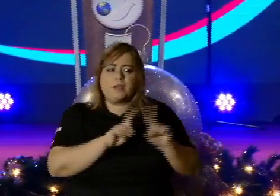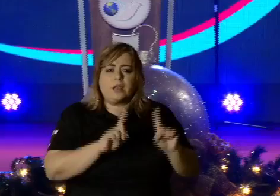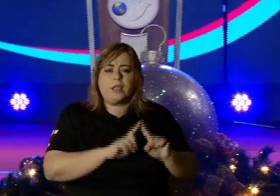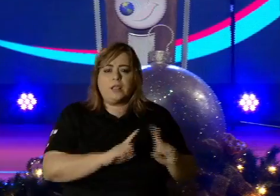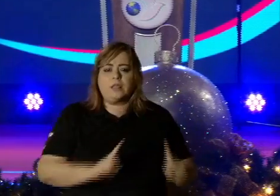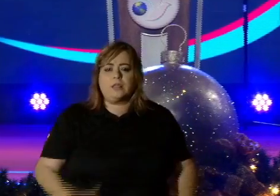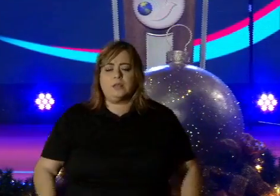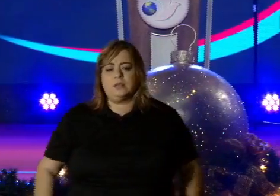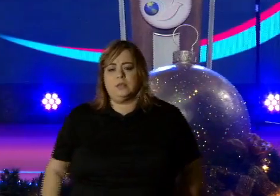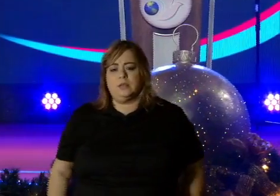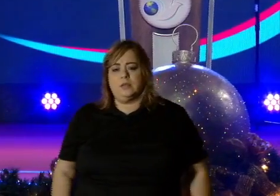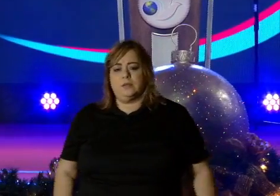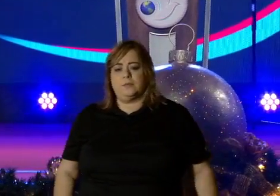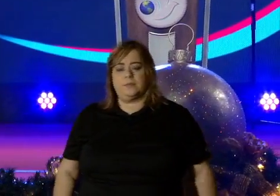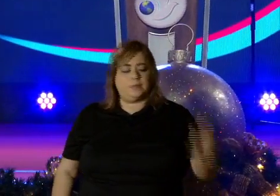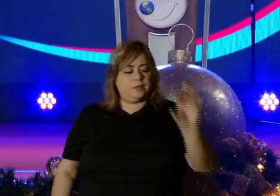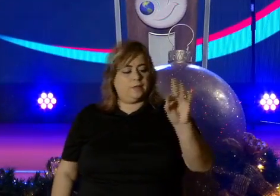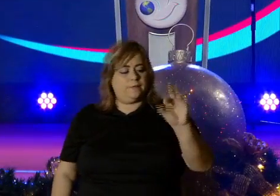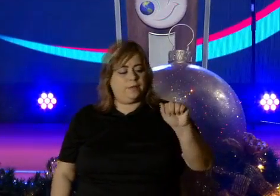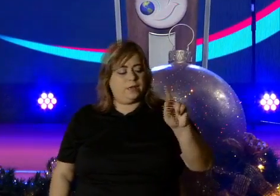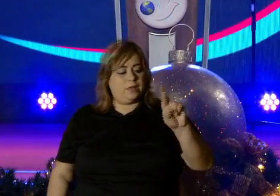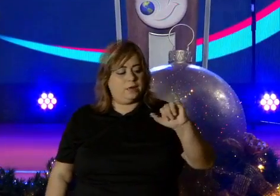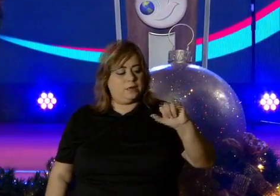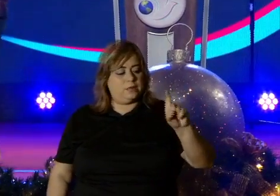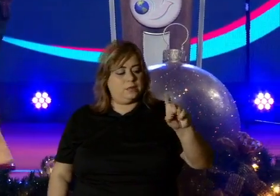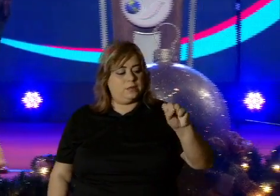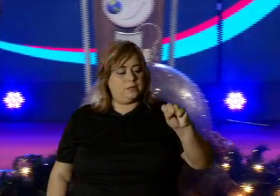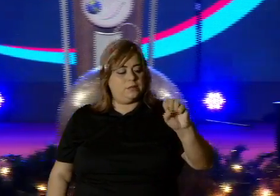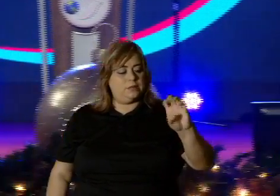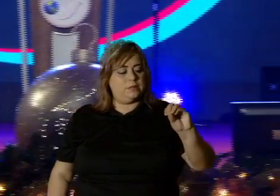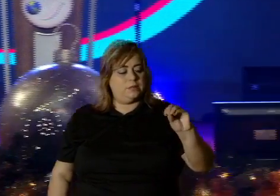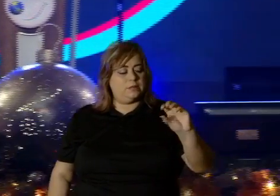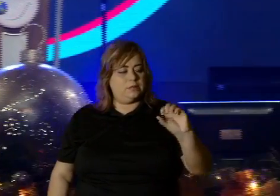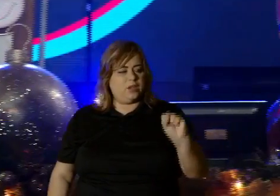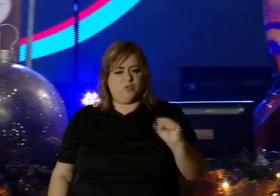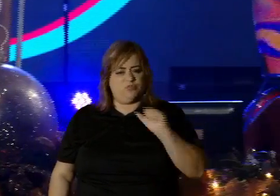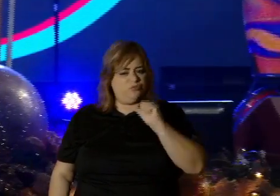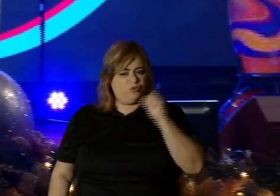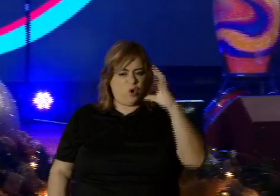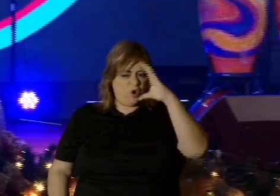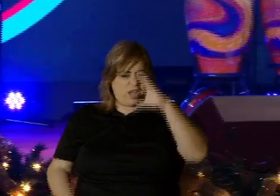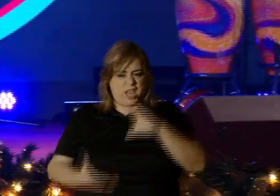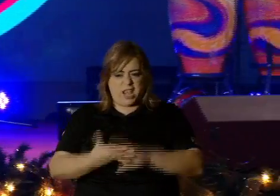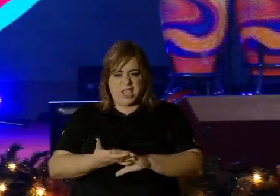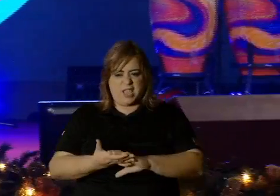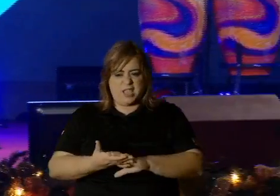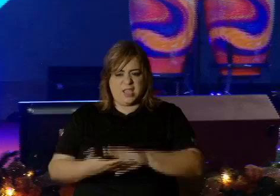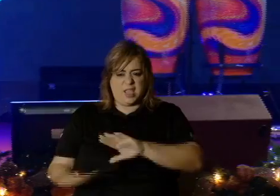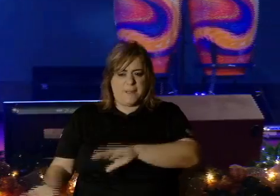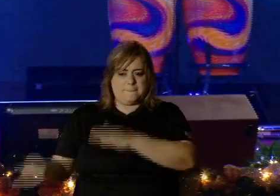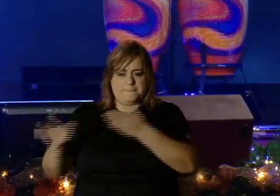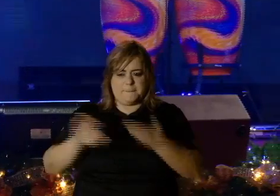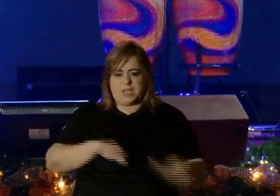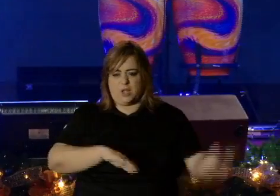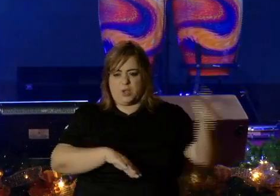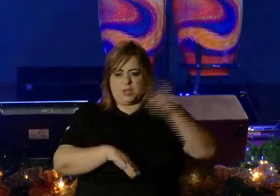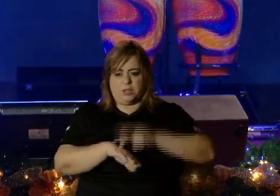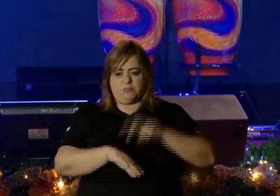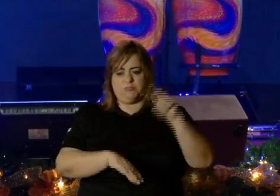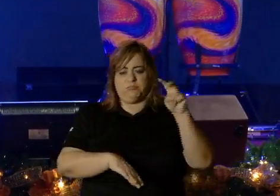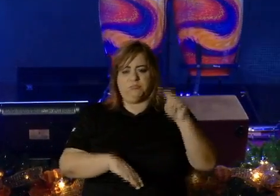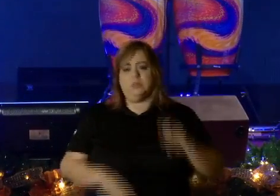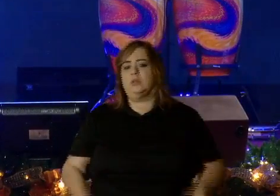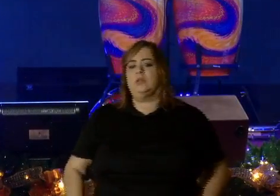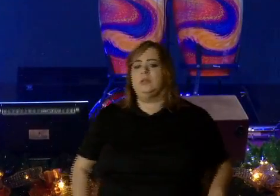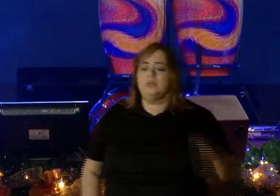Los saduceos no creían en la resurrección, decían que al tercer día quedaba muerta la persona y el espíritu se iba y no había nada más, se acabó lo que se daba.